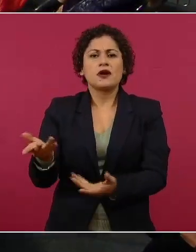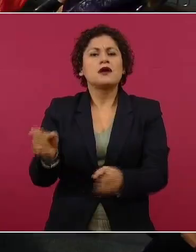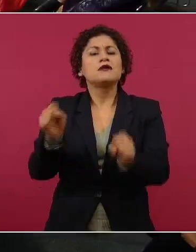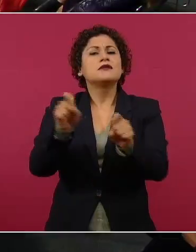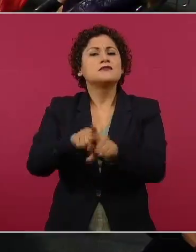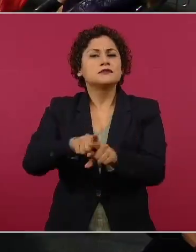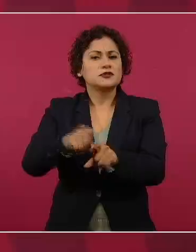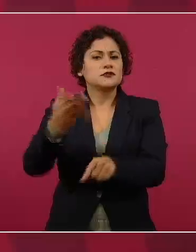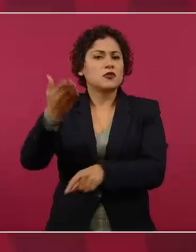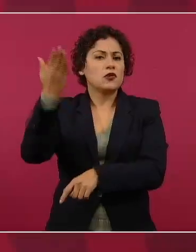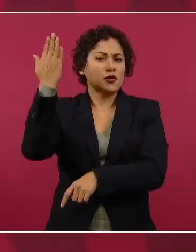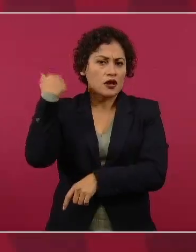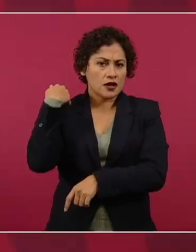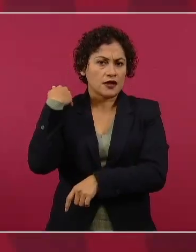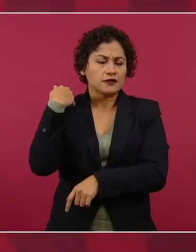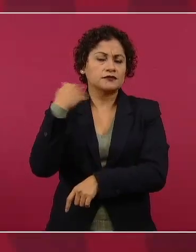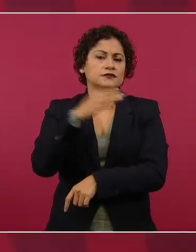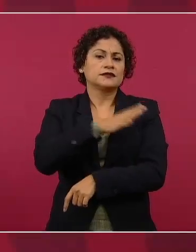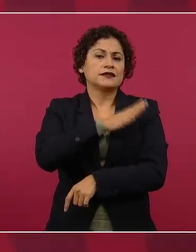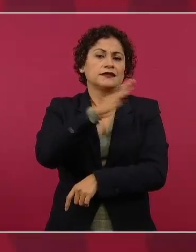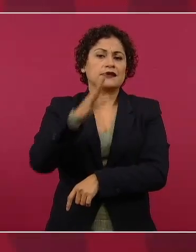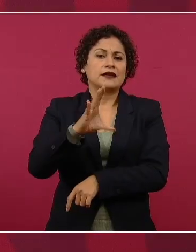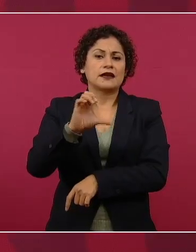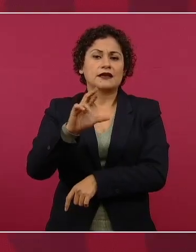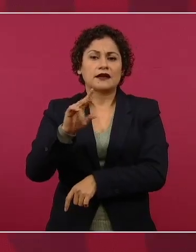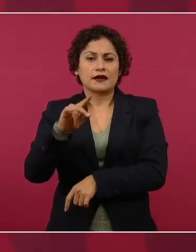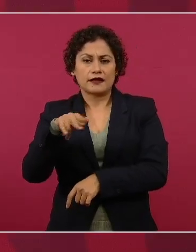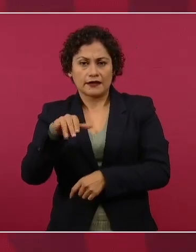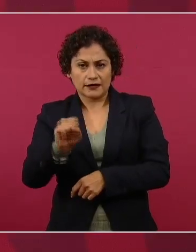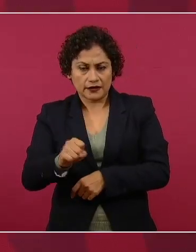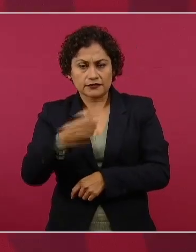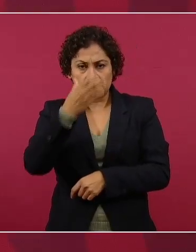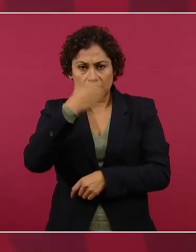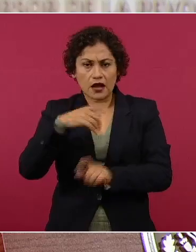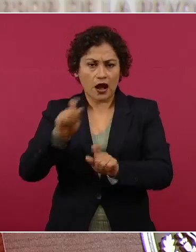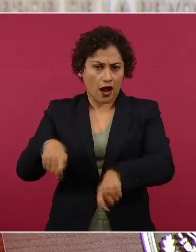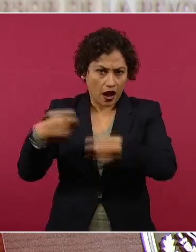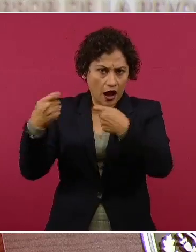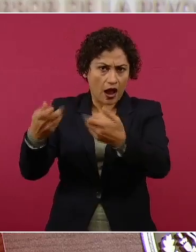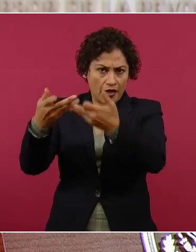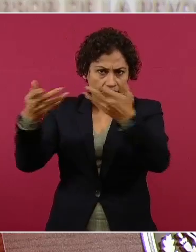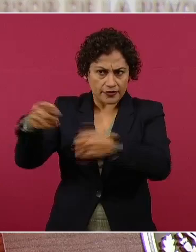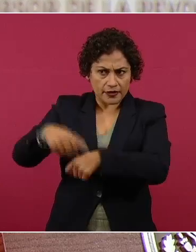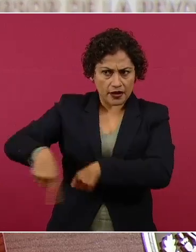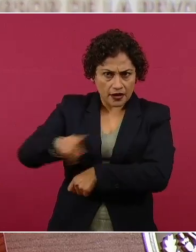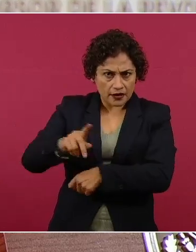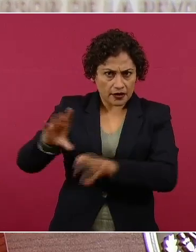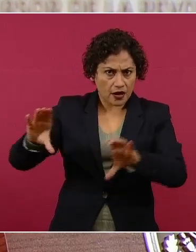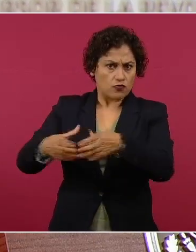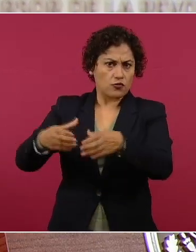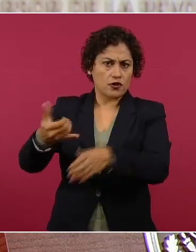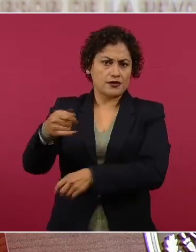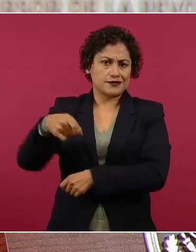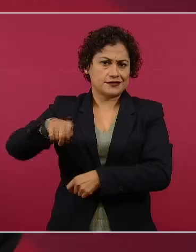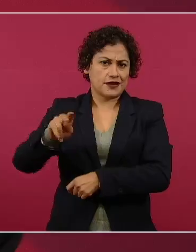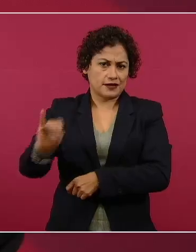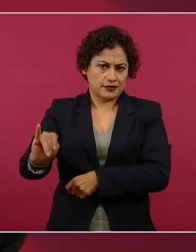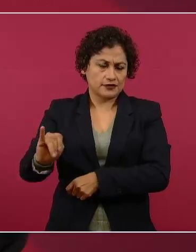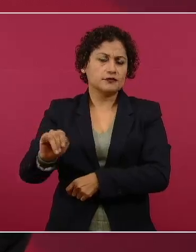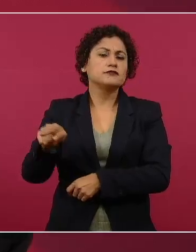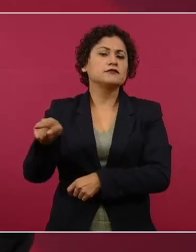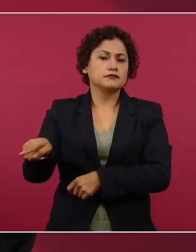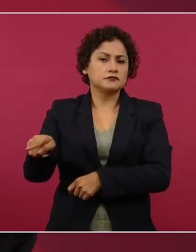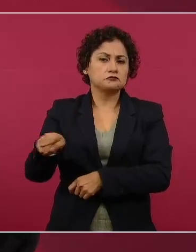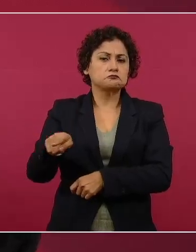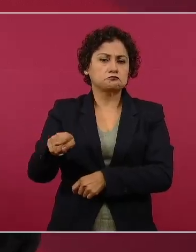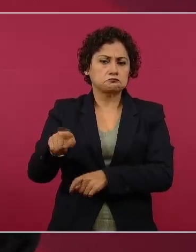Cárdenas dota de tierra a los pueblos yaquis y los